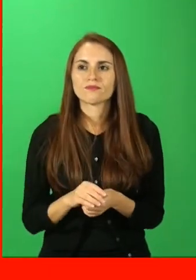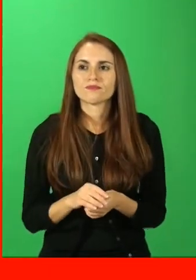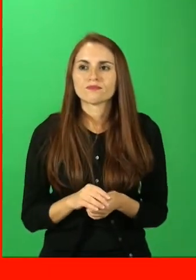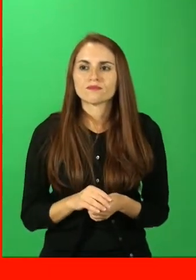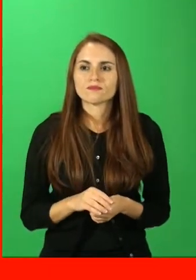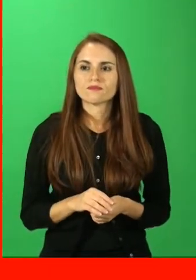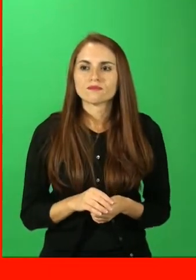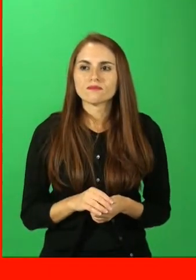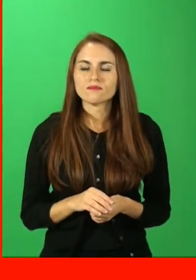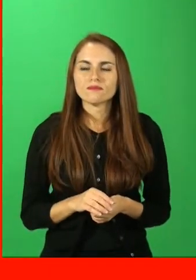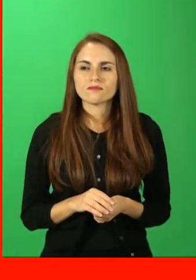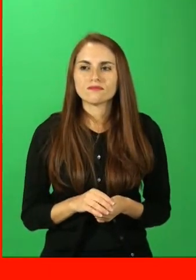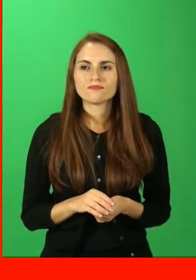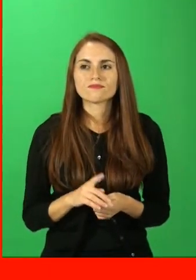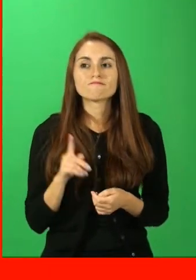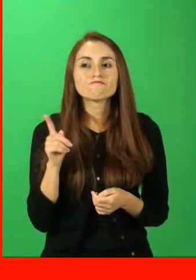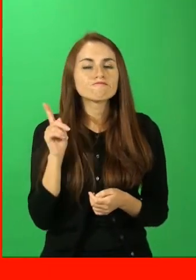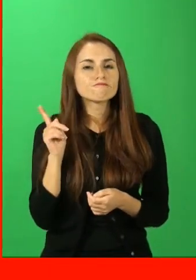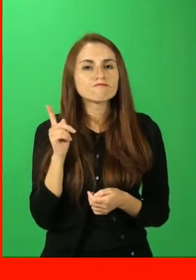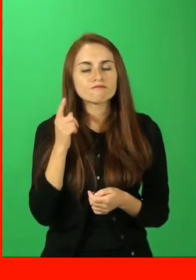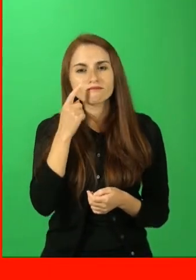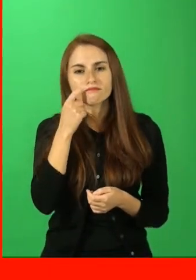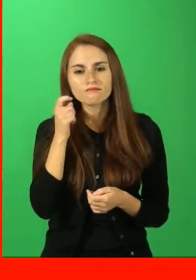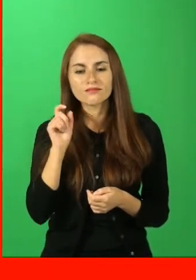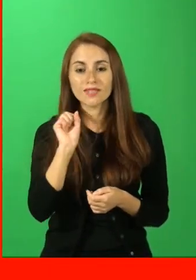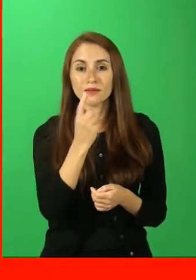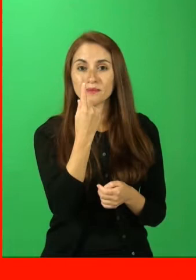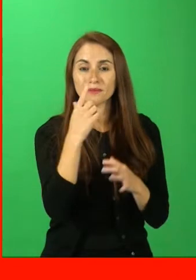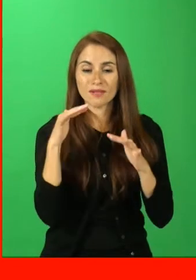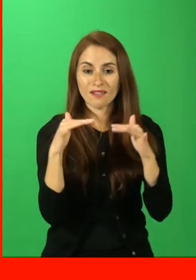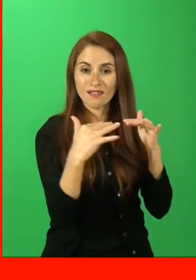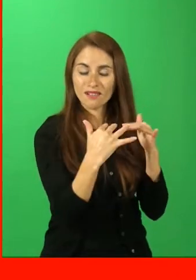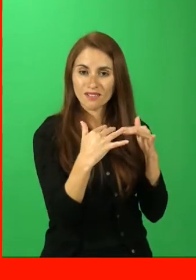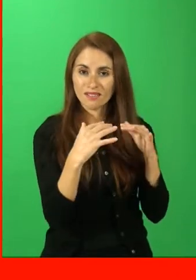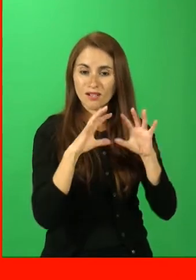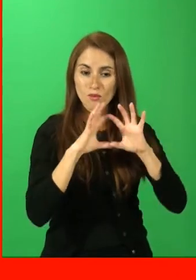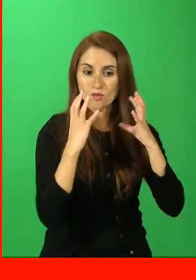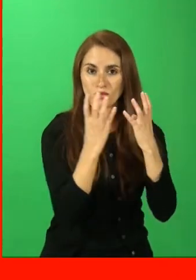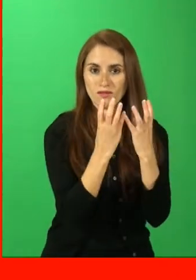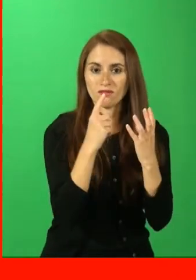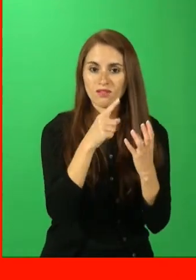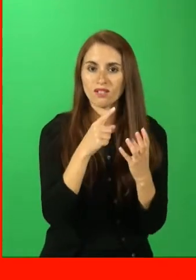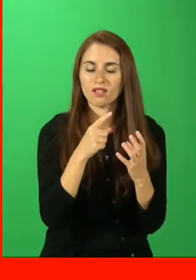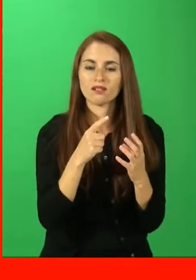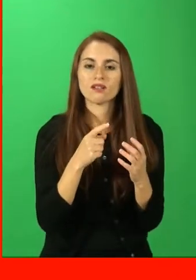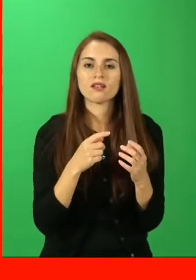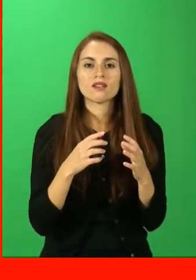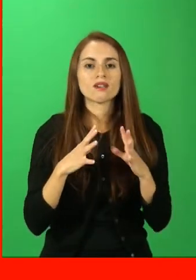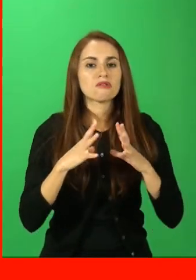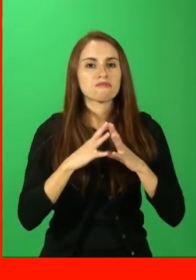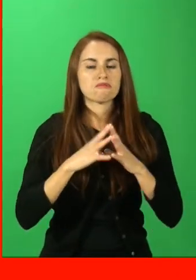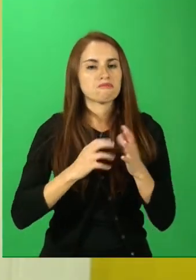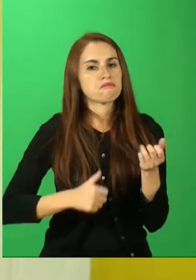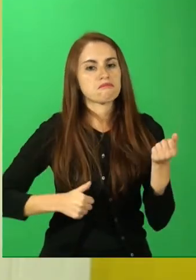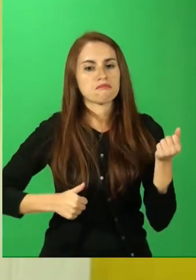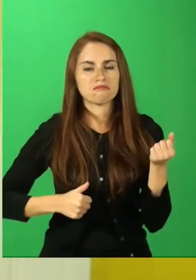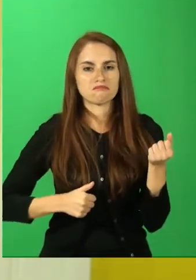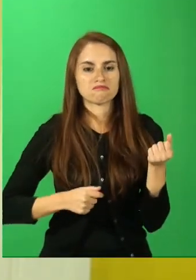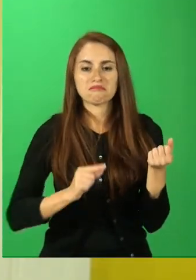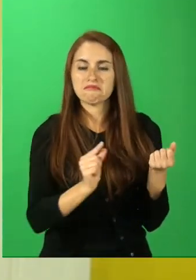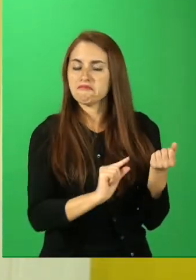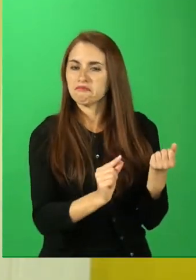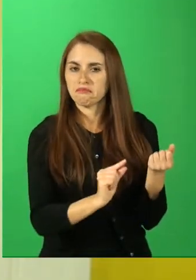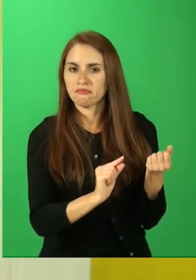Como dato, Adolf Hitler en la Primera Guerra fue un soldado que no tuvo mucho brillo como tal, pero